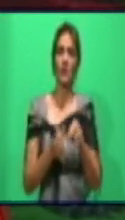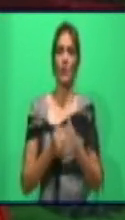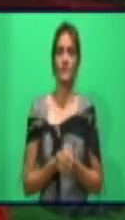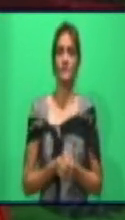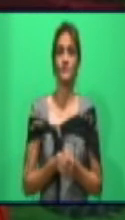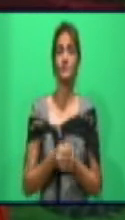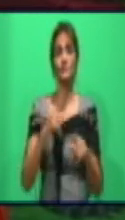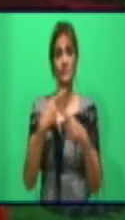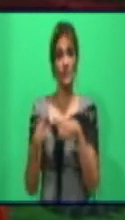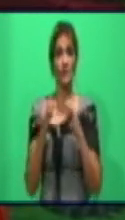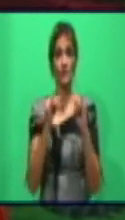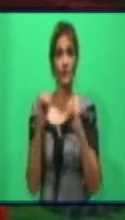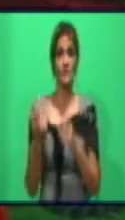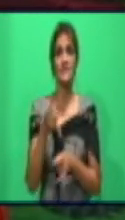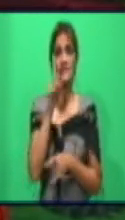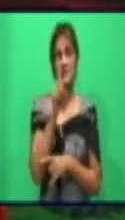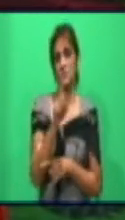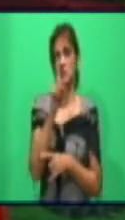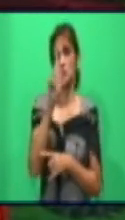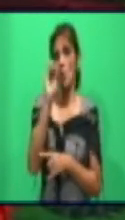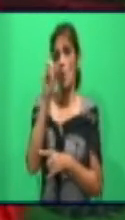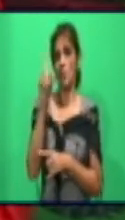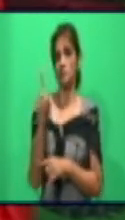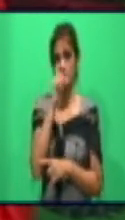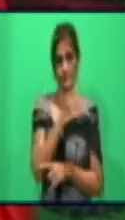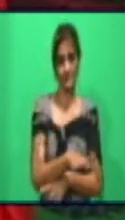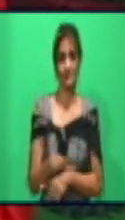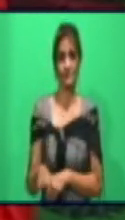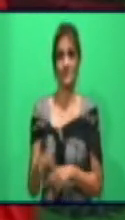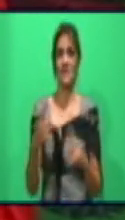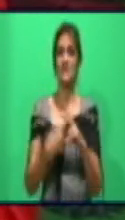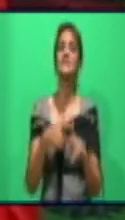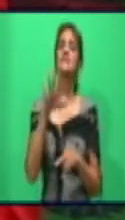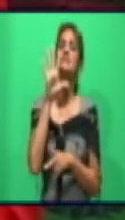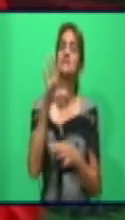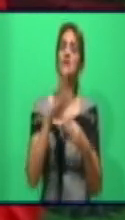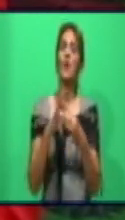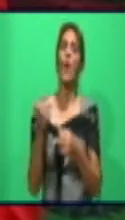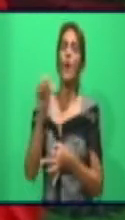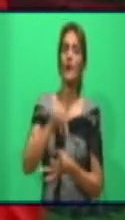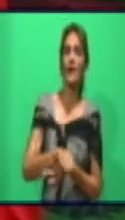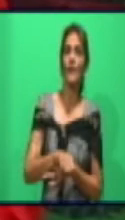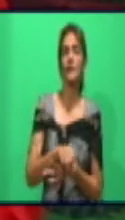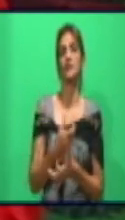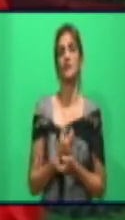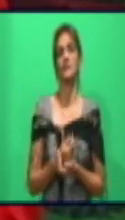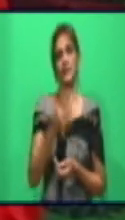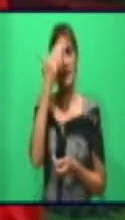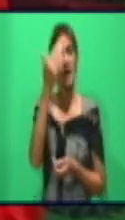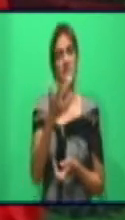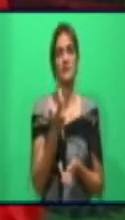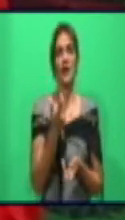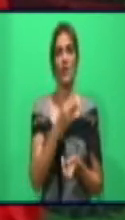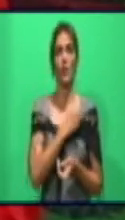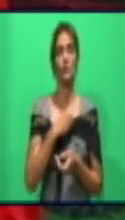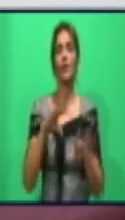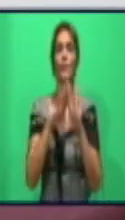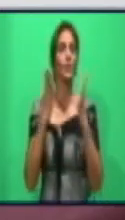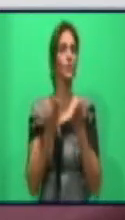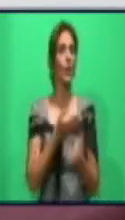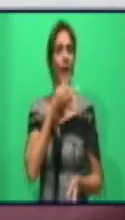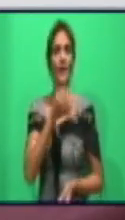101 pacientes en la edad pediátrica y además 5 graves y un paciente crítico. Gracias, doctora, por toda esta explicación,